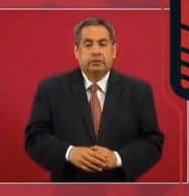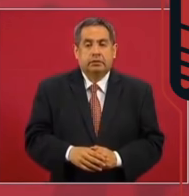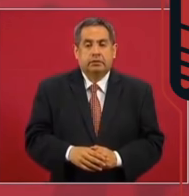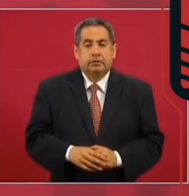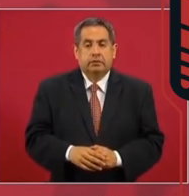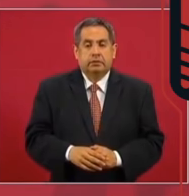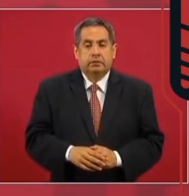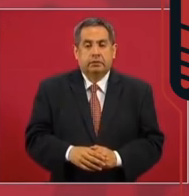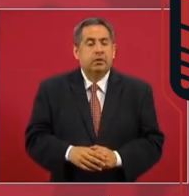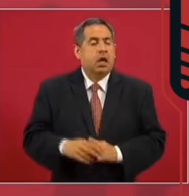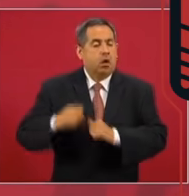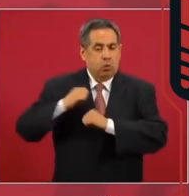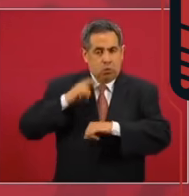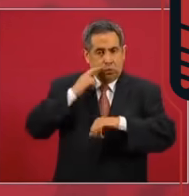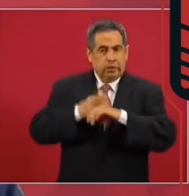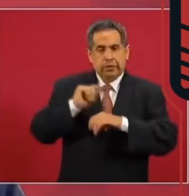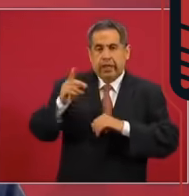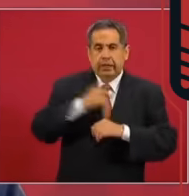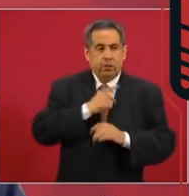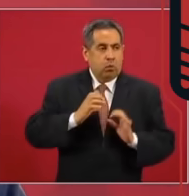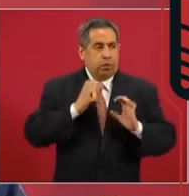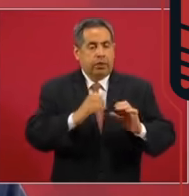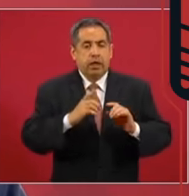Por parte de la autoridad,